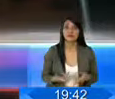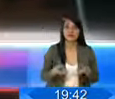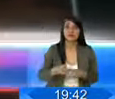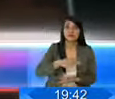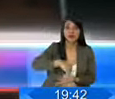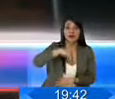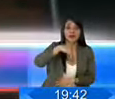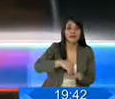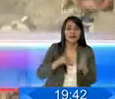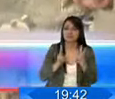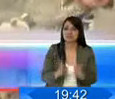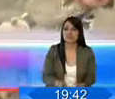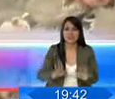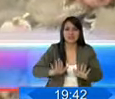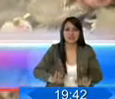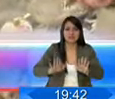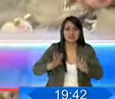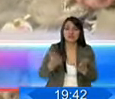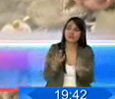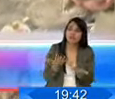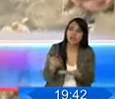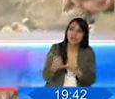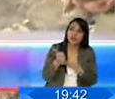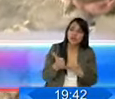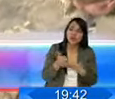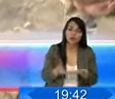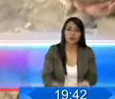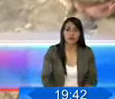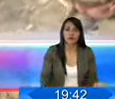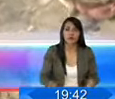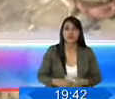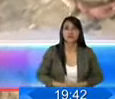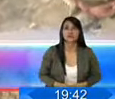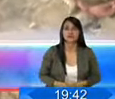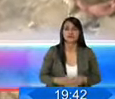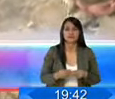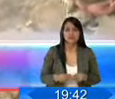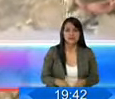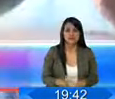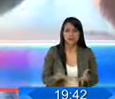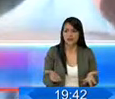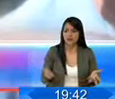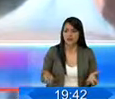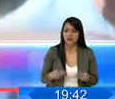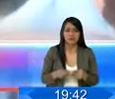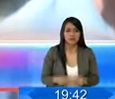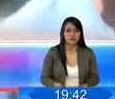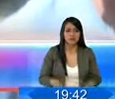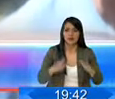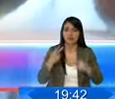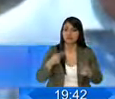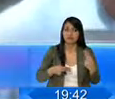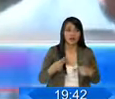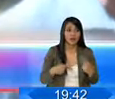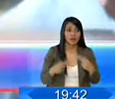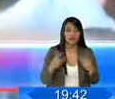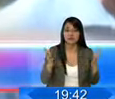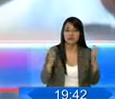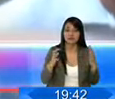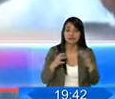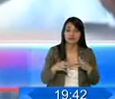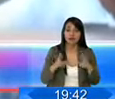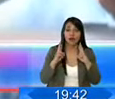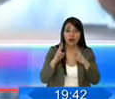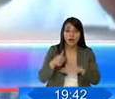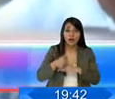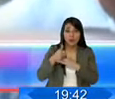Manabí están a la espera de ayuda tras las pérdidas. Ha habido pérdida de materiales, realmente el comercio se ha ido abajo. Ojalá que